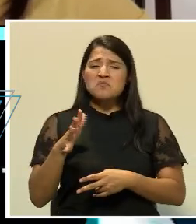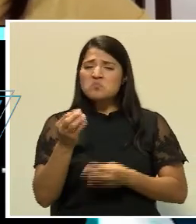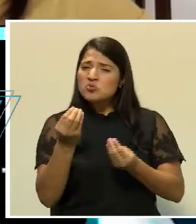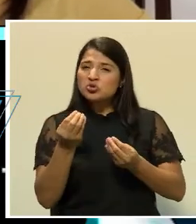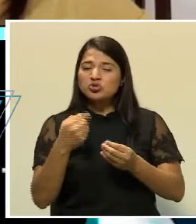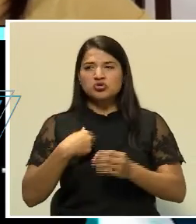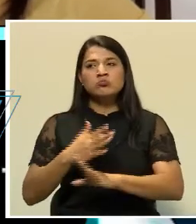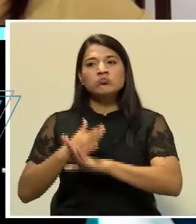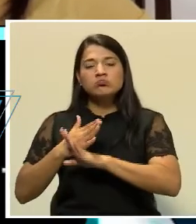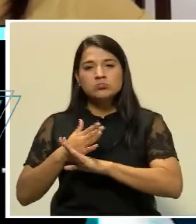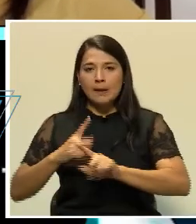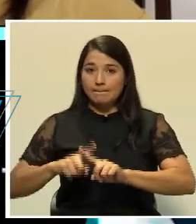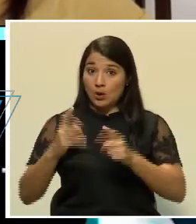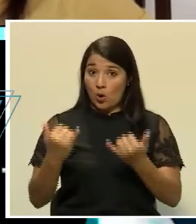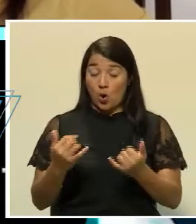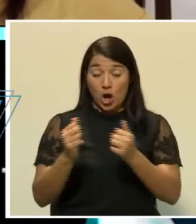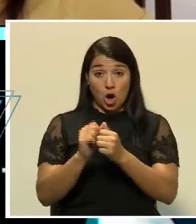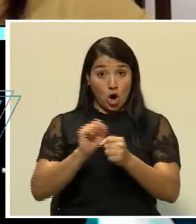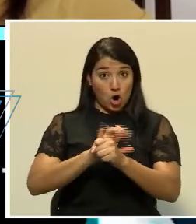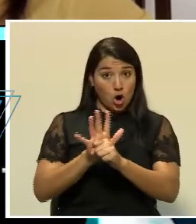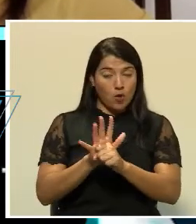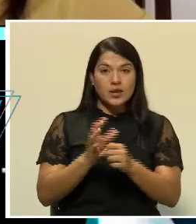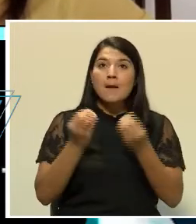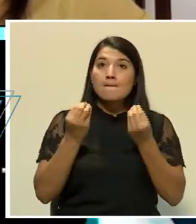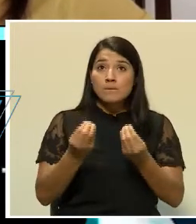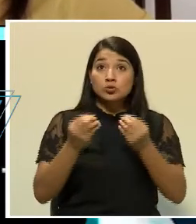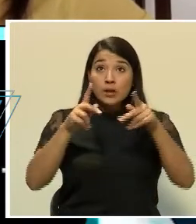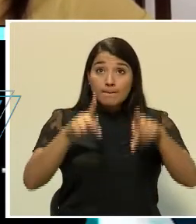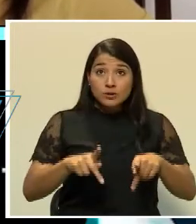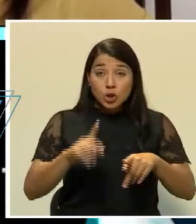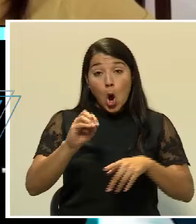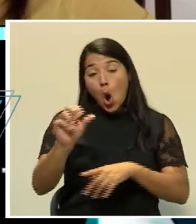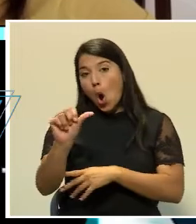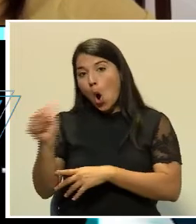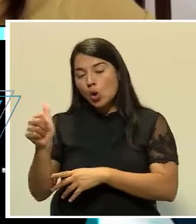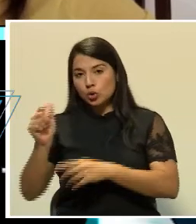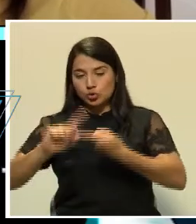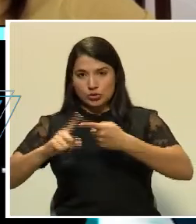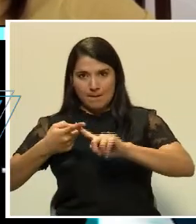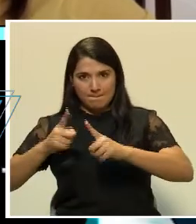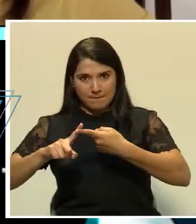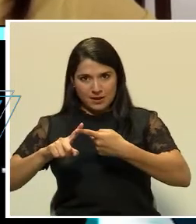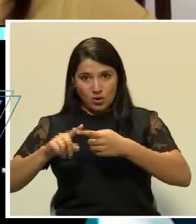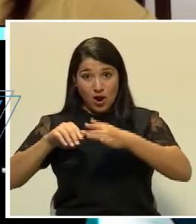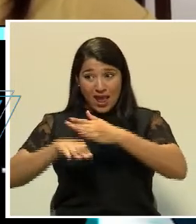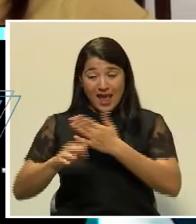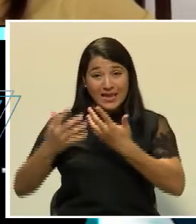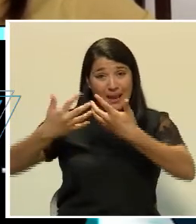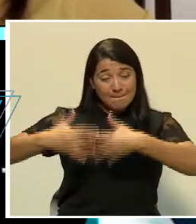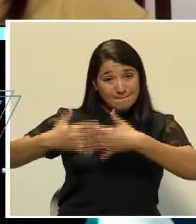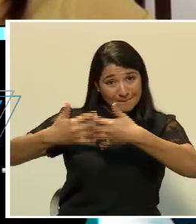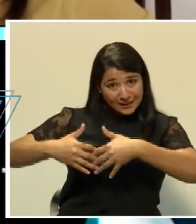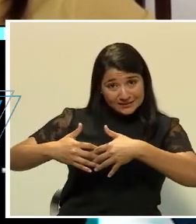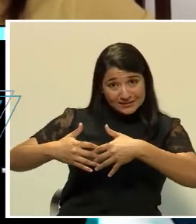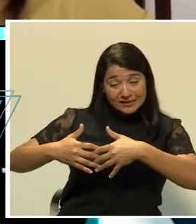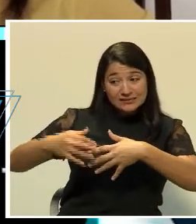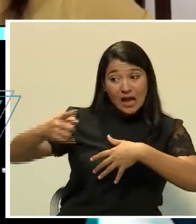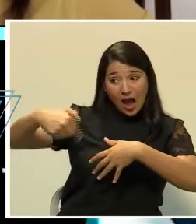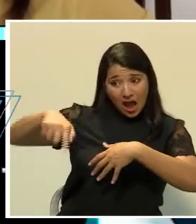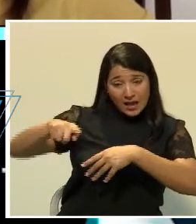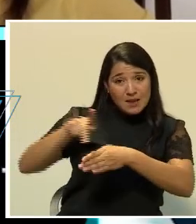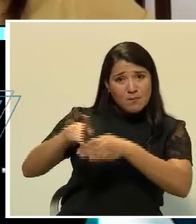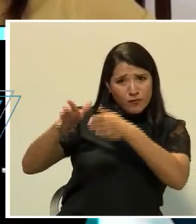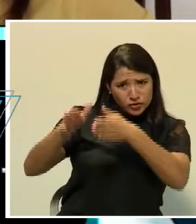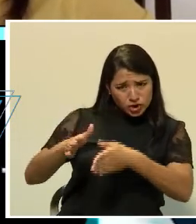defendía, pero ahora con el COVID hay muchísima gente, otros amigos que en empresas de personas profesionales a diario